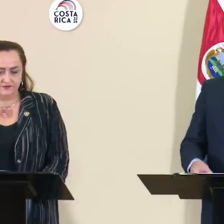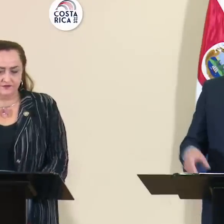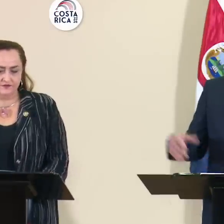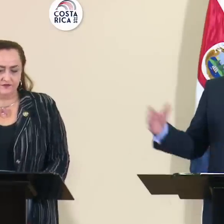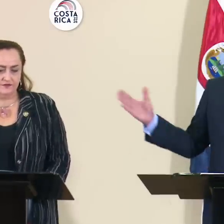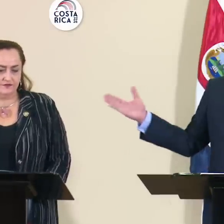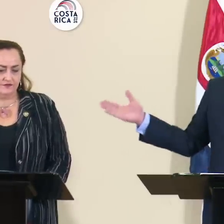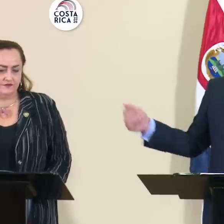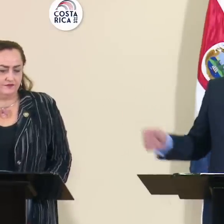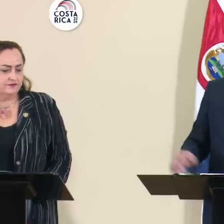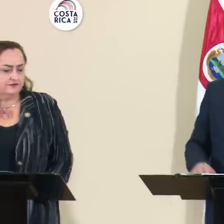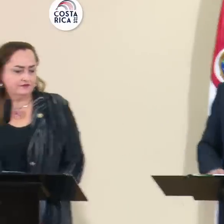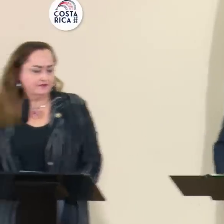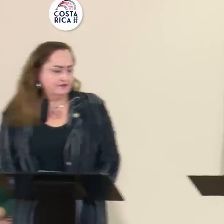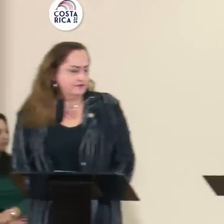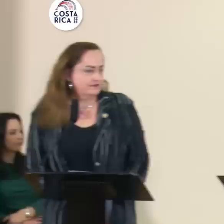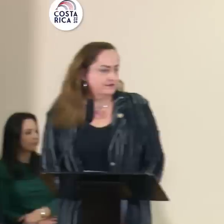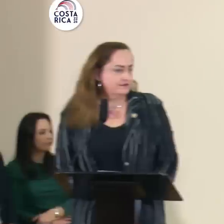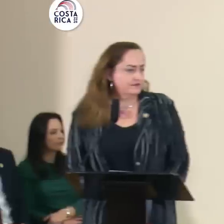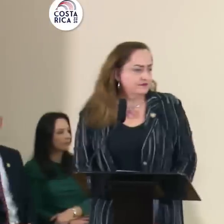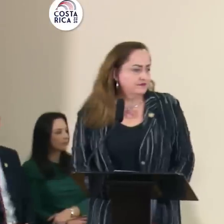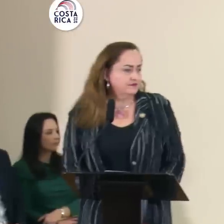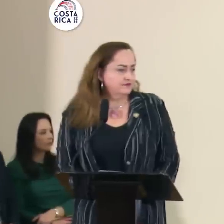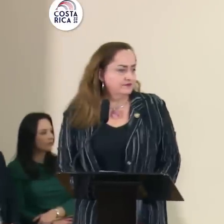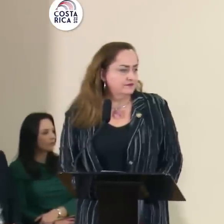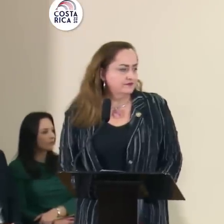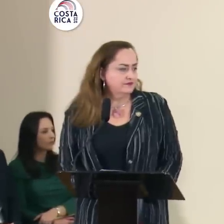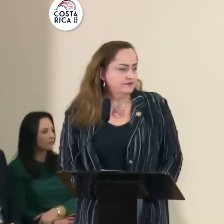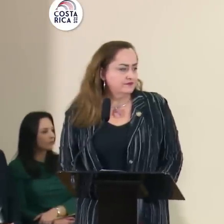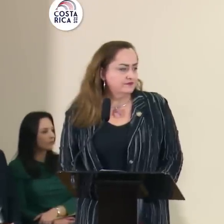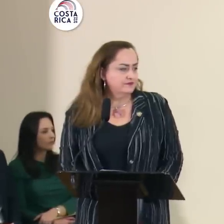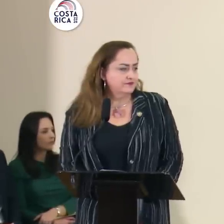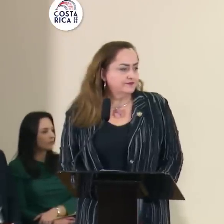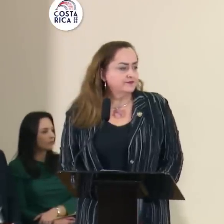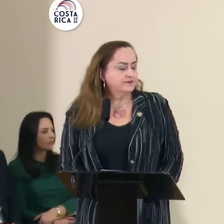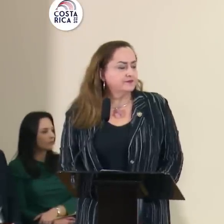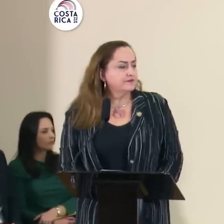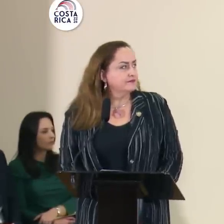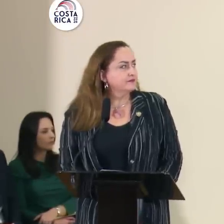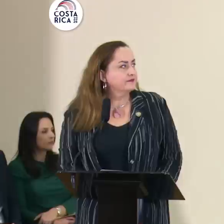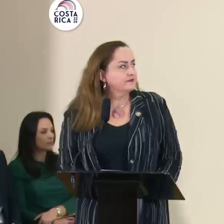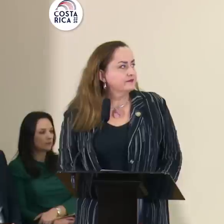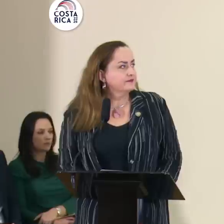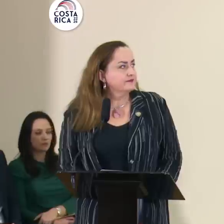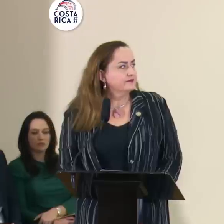día de hoy, la señora viceministra me corrige, 3.700.